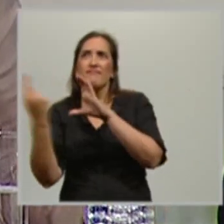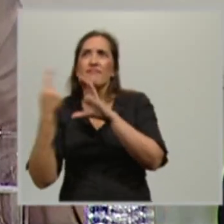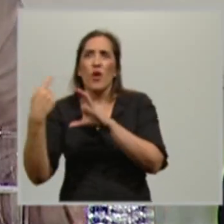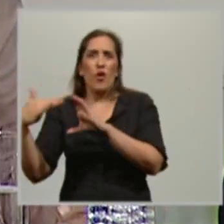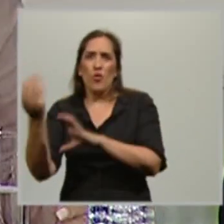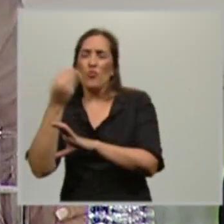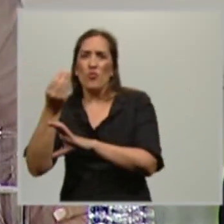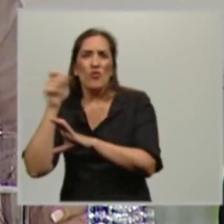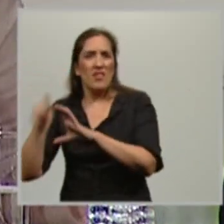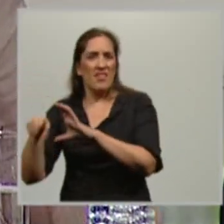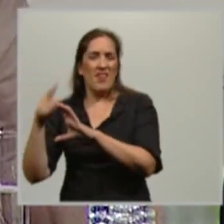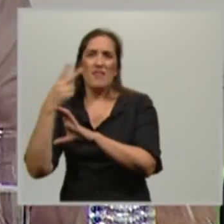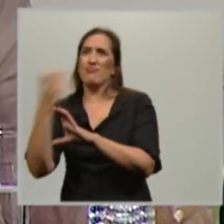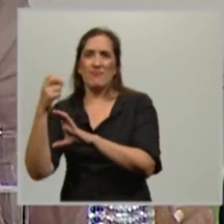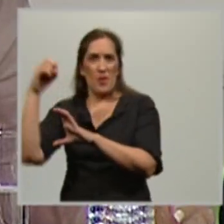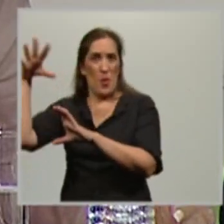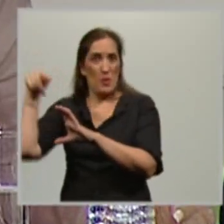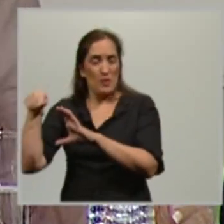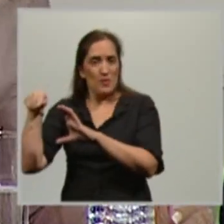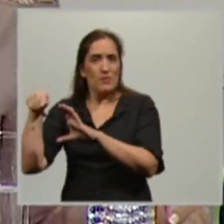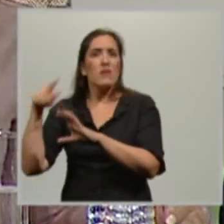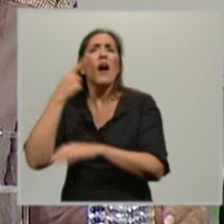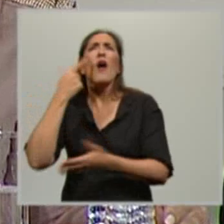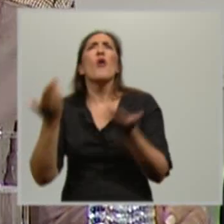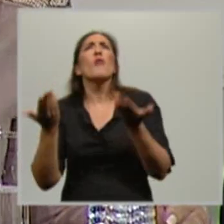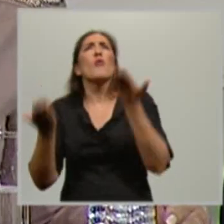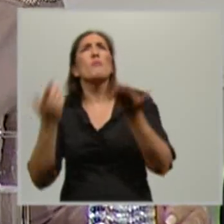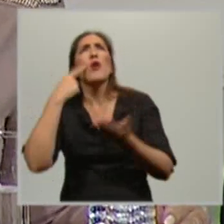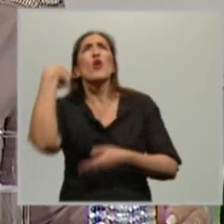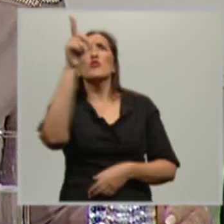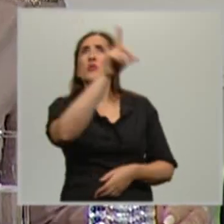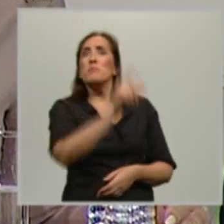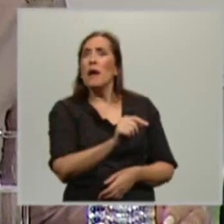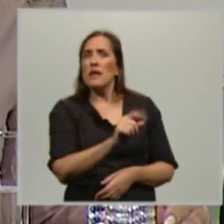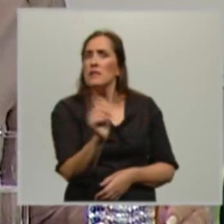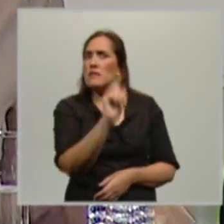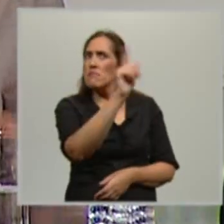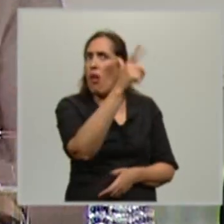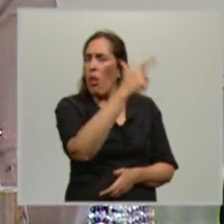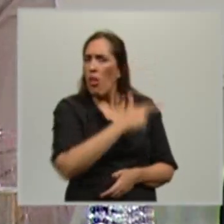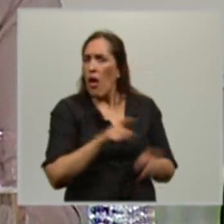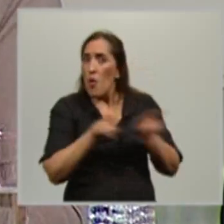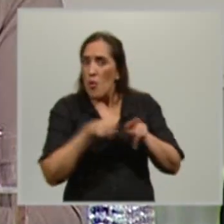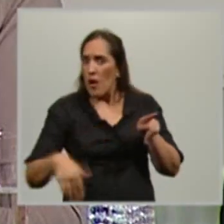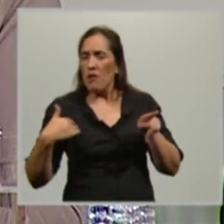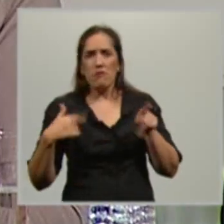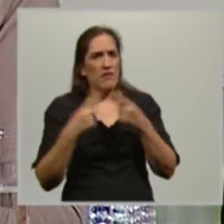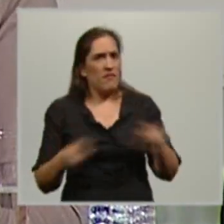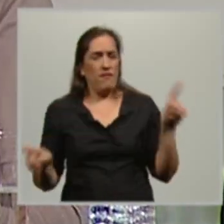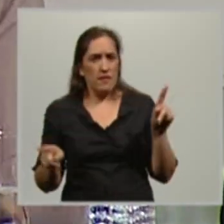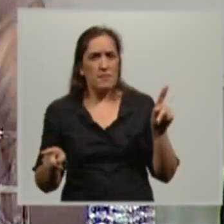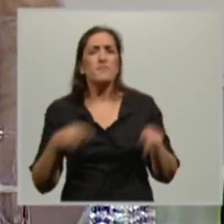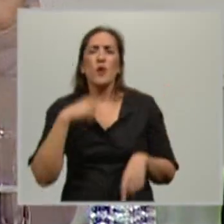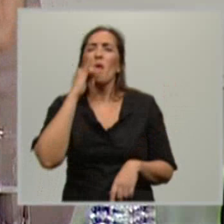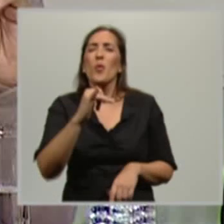año. Si ustedes consultan con otros países, esto no sucede en ninguna parte. Les voy a contar una anécdota que me pasó en